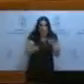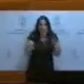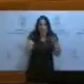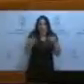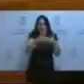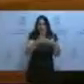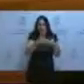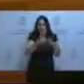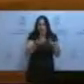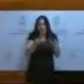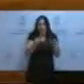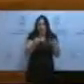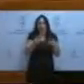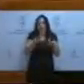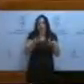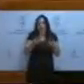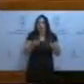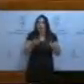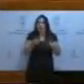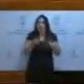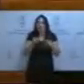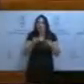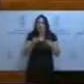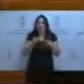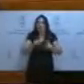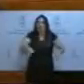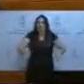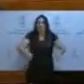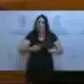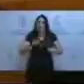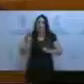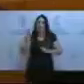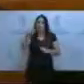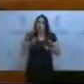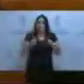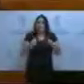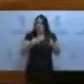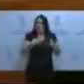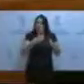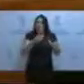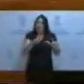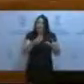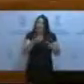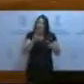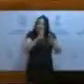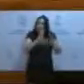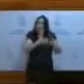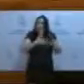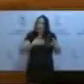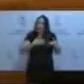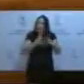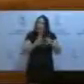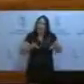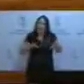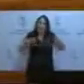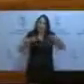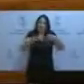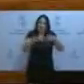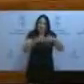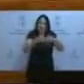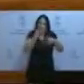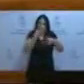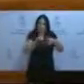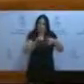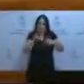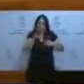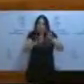con el hombre impide su suelta en el centro natural. Pero aquí se busca lo que es una manada, lo que sería una manada de lobos. Es decir, se buscan ejemplares, en